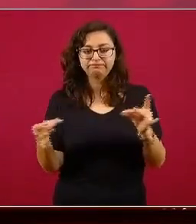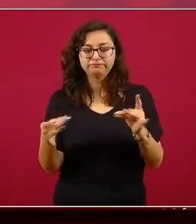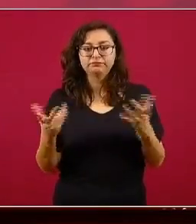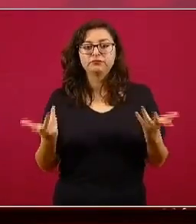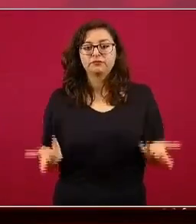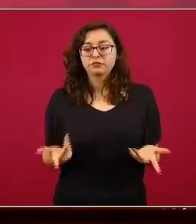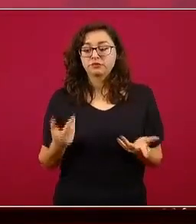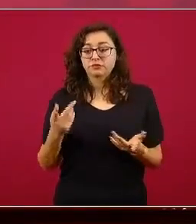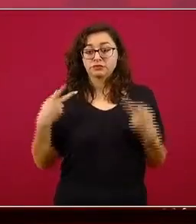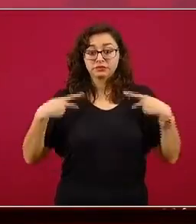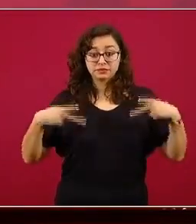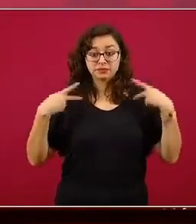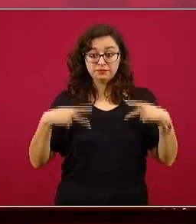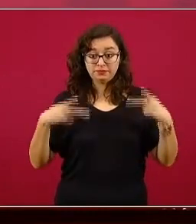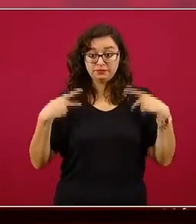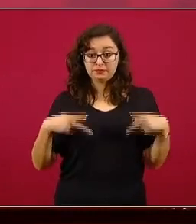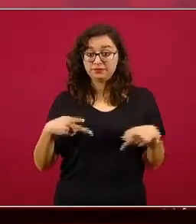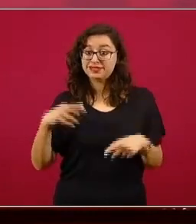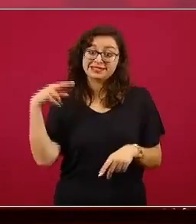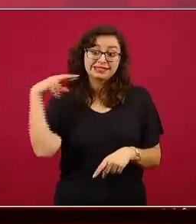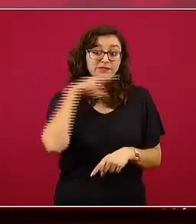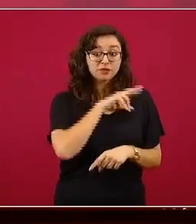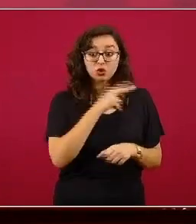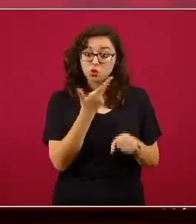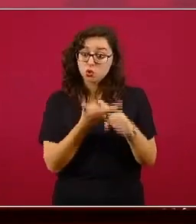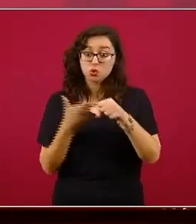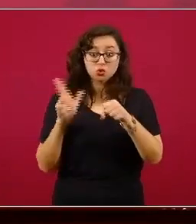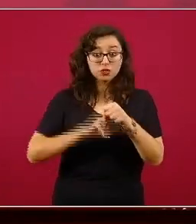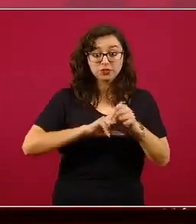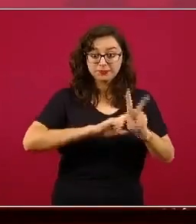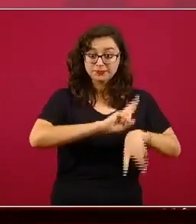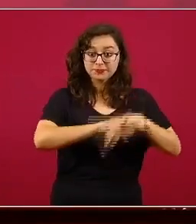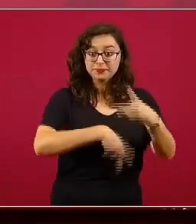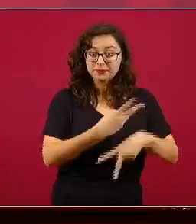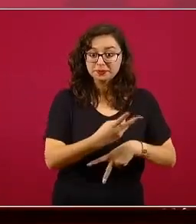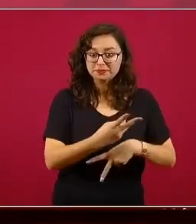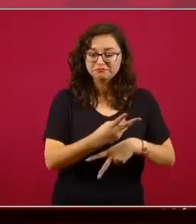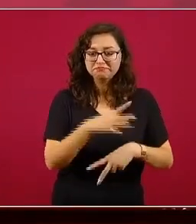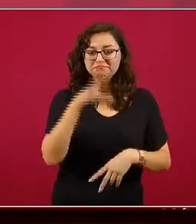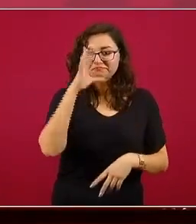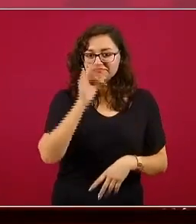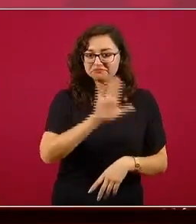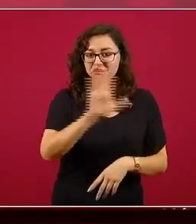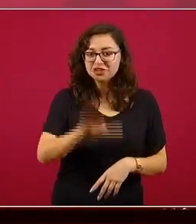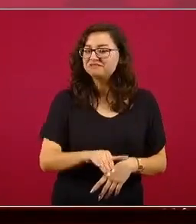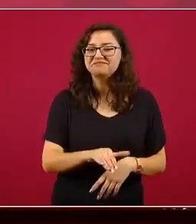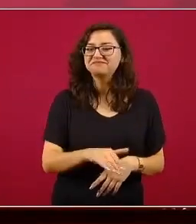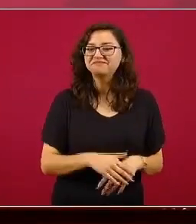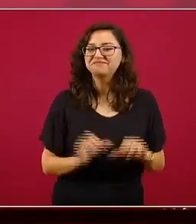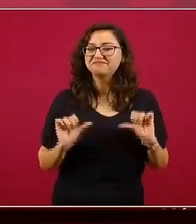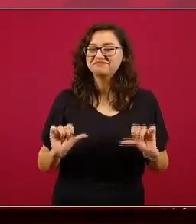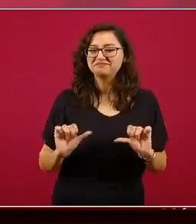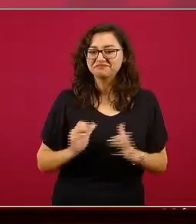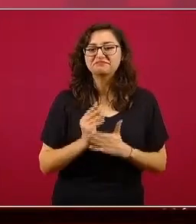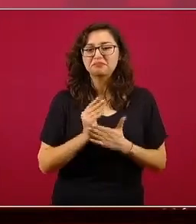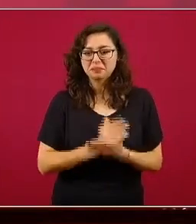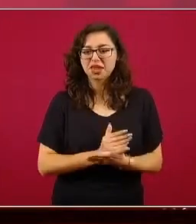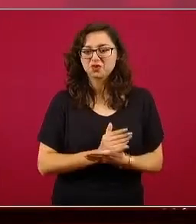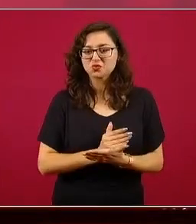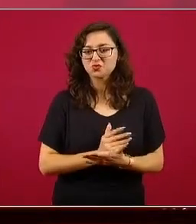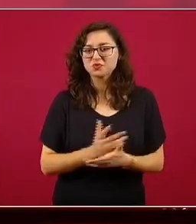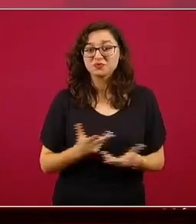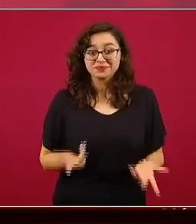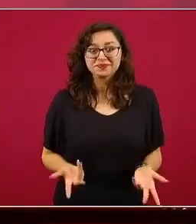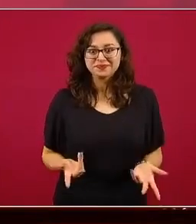si reducimos el tiempo de llegar al hospital, logramos reducir la mortalidad y logramos reducir el tiempo en que